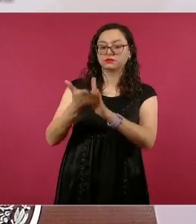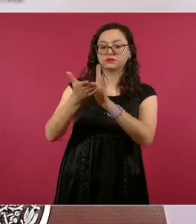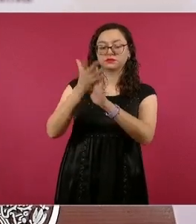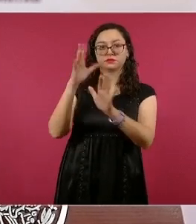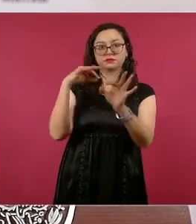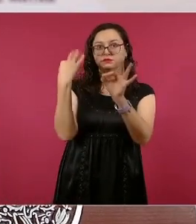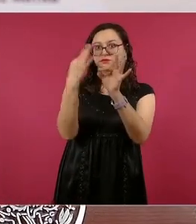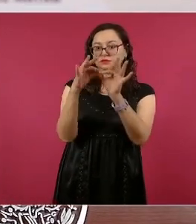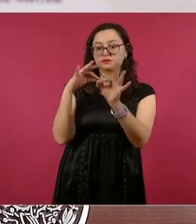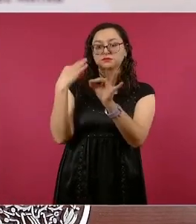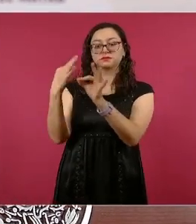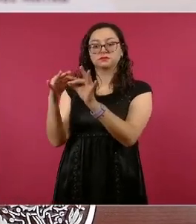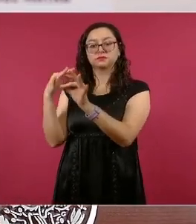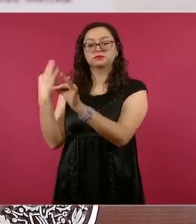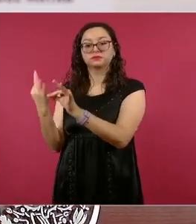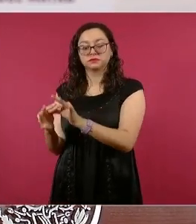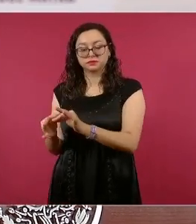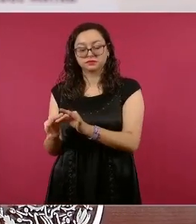podamos